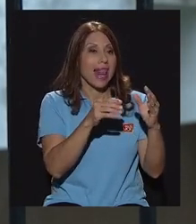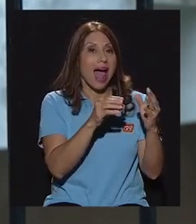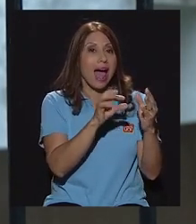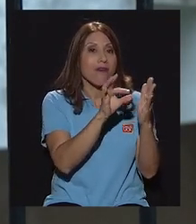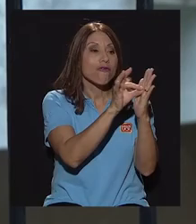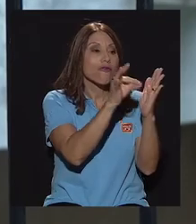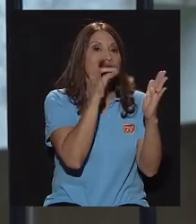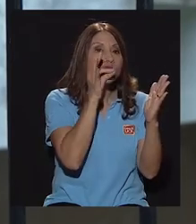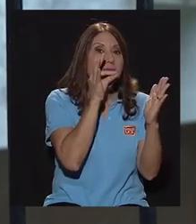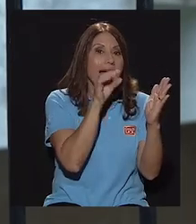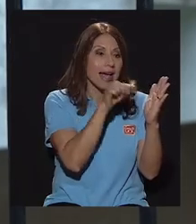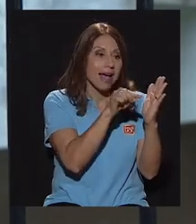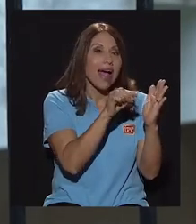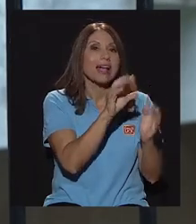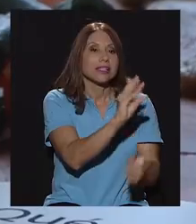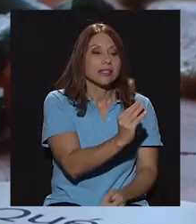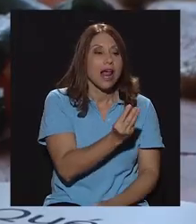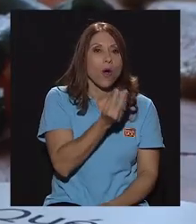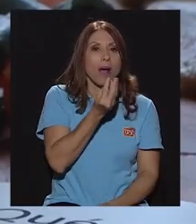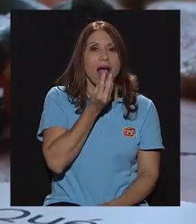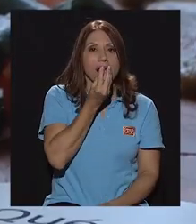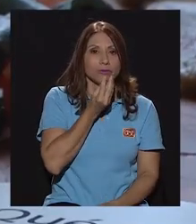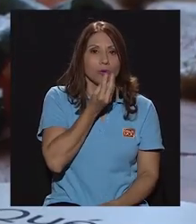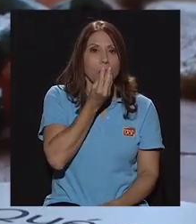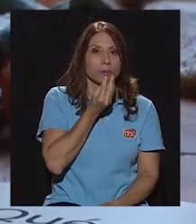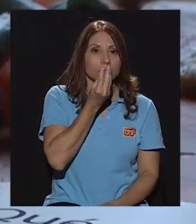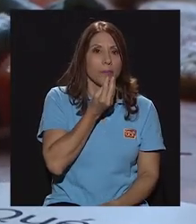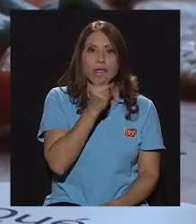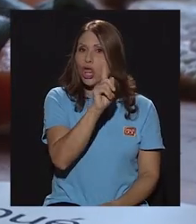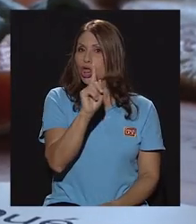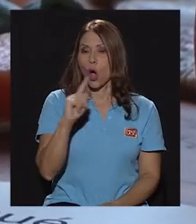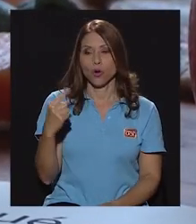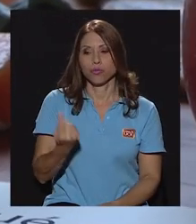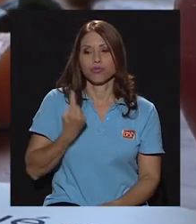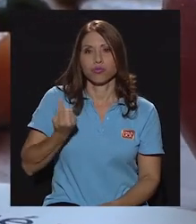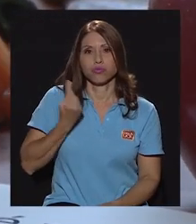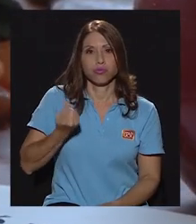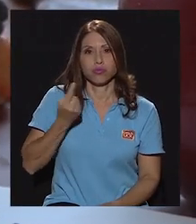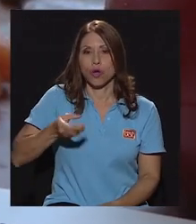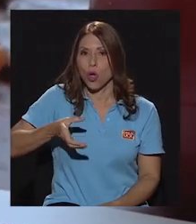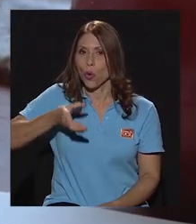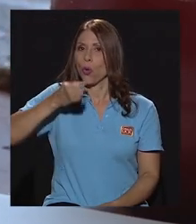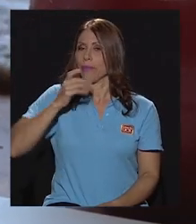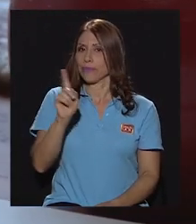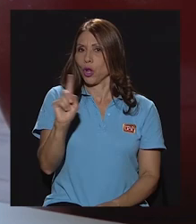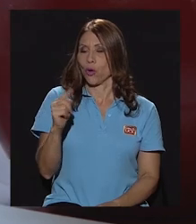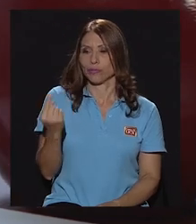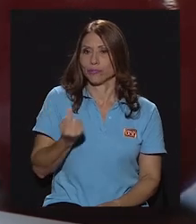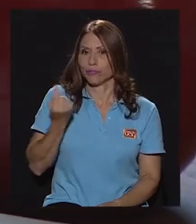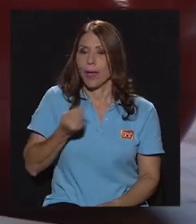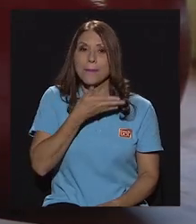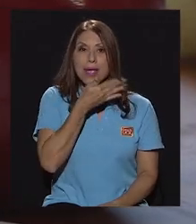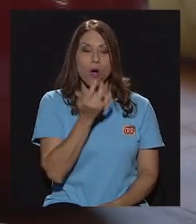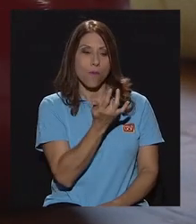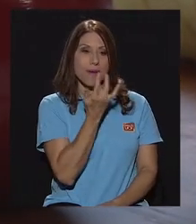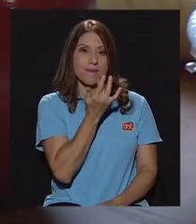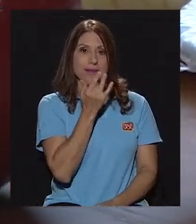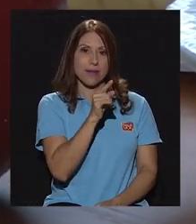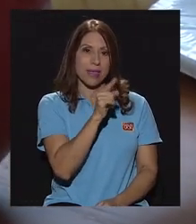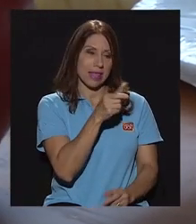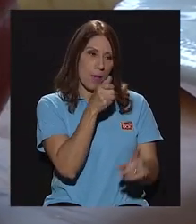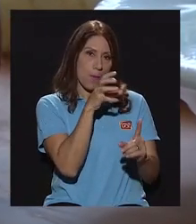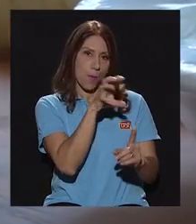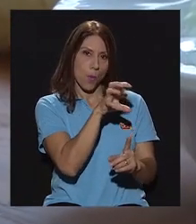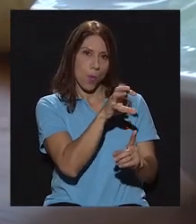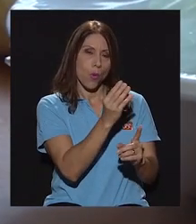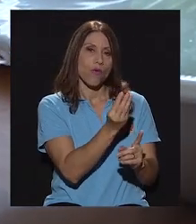la tomen, ¿verdad? Entonces que no la fruta no la preparen en forma de jugos o batidos, sino que la consuman con